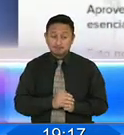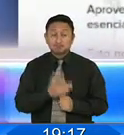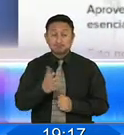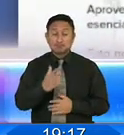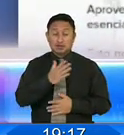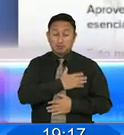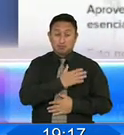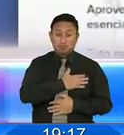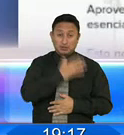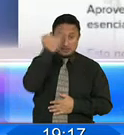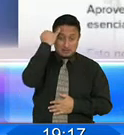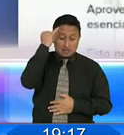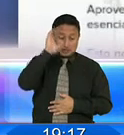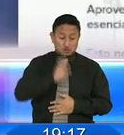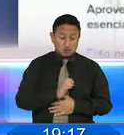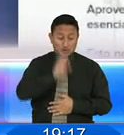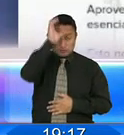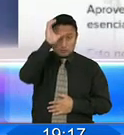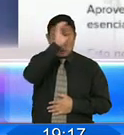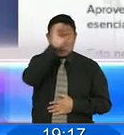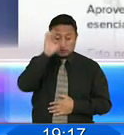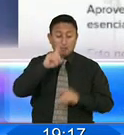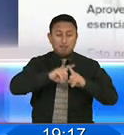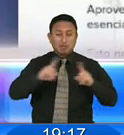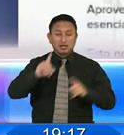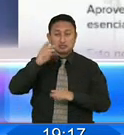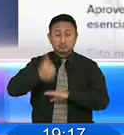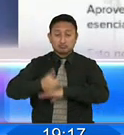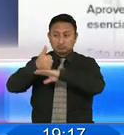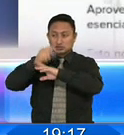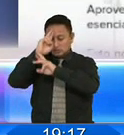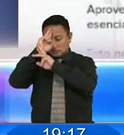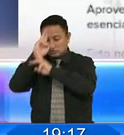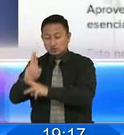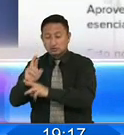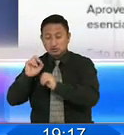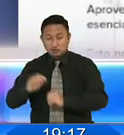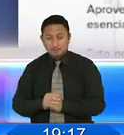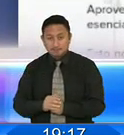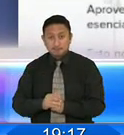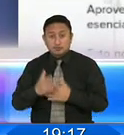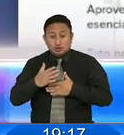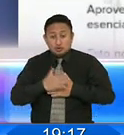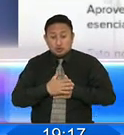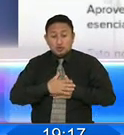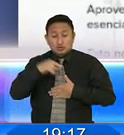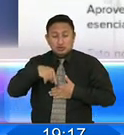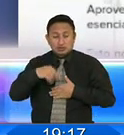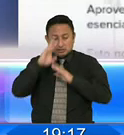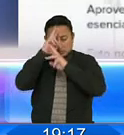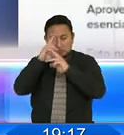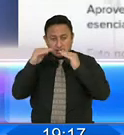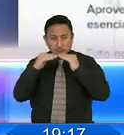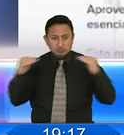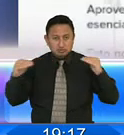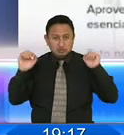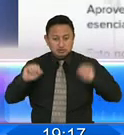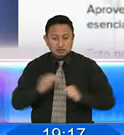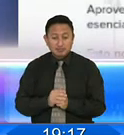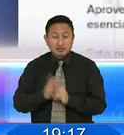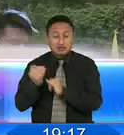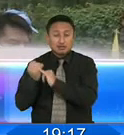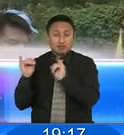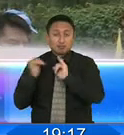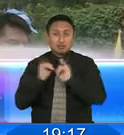convicciones religiosas, respeta la decisión de la Corte, afirmando que cree en un Estado laico y en la independencia de